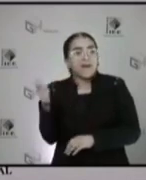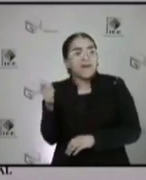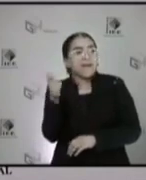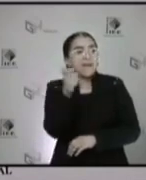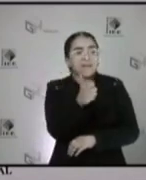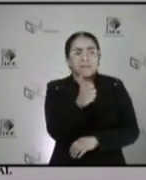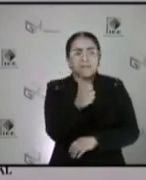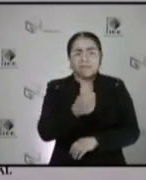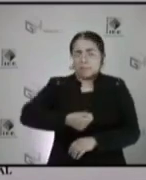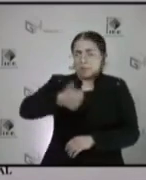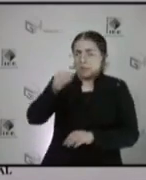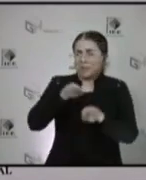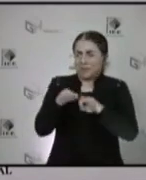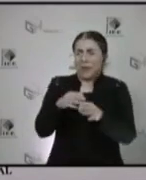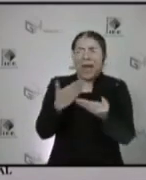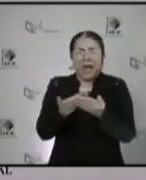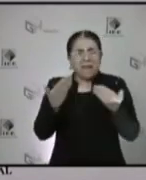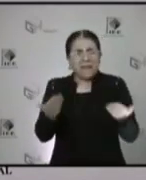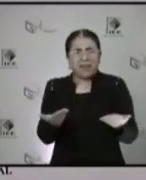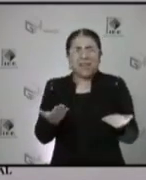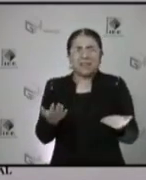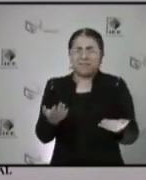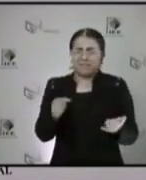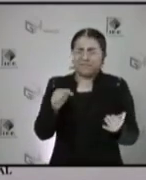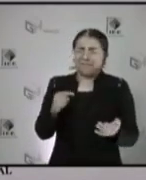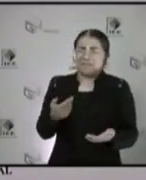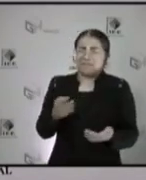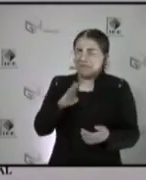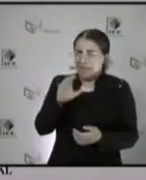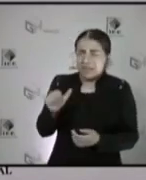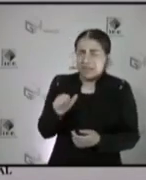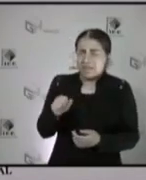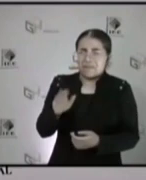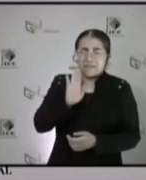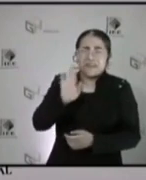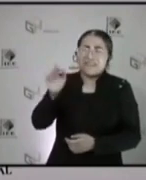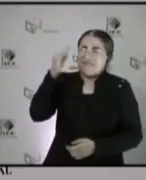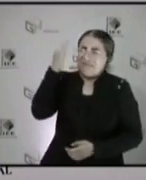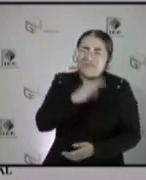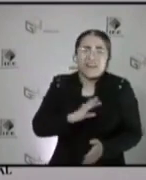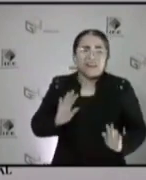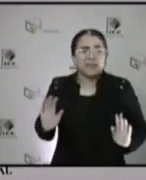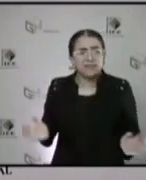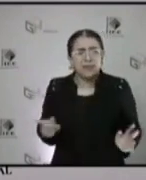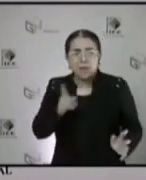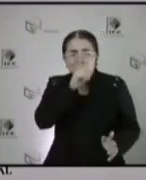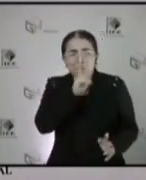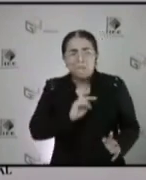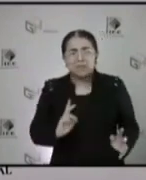como la que existe hoy, que es una falacia. Una verdadera beca del primer empleo.